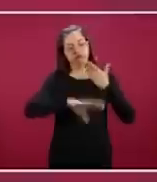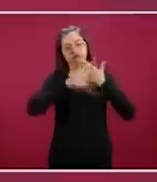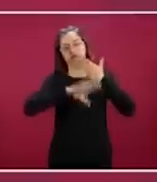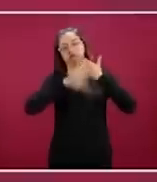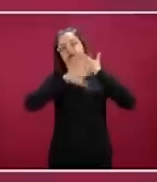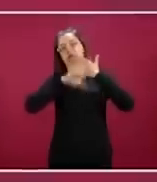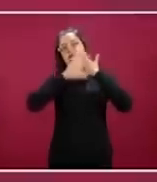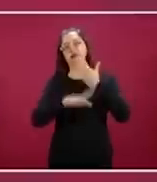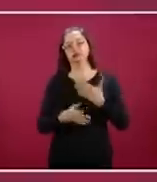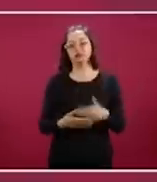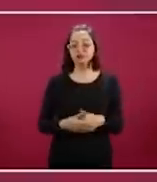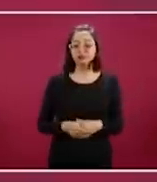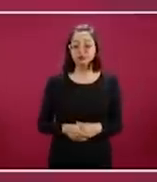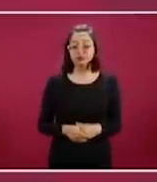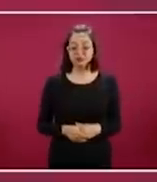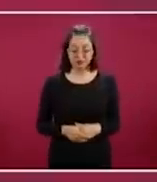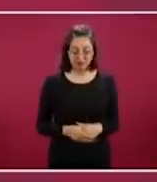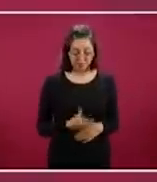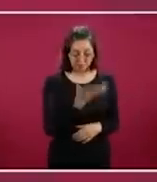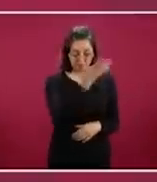no,